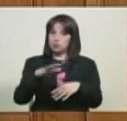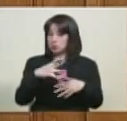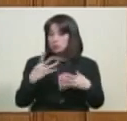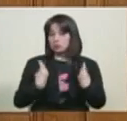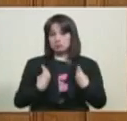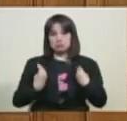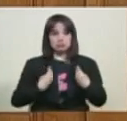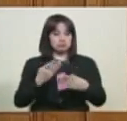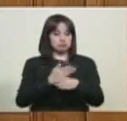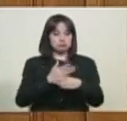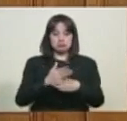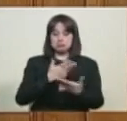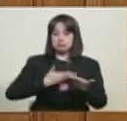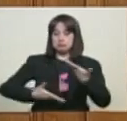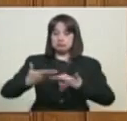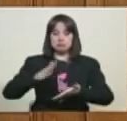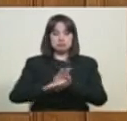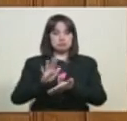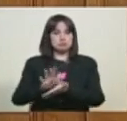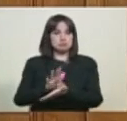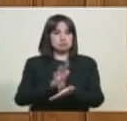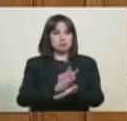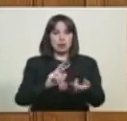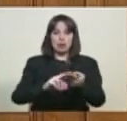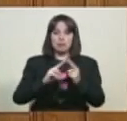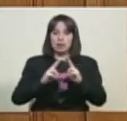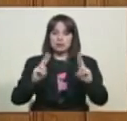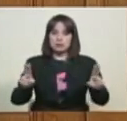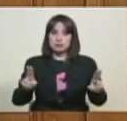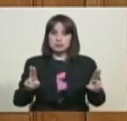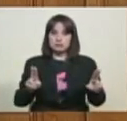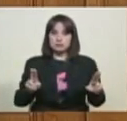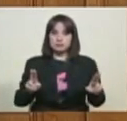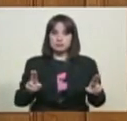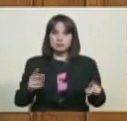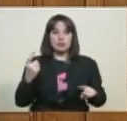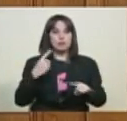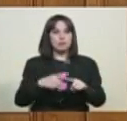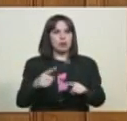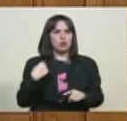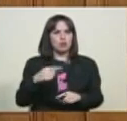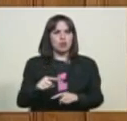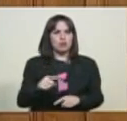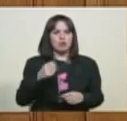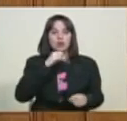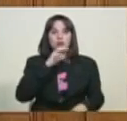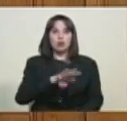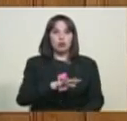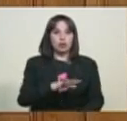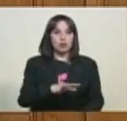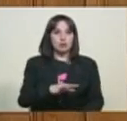convivimos en sana y santa paz. Así que nosotros tenemos una historia